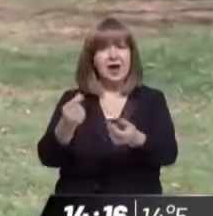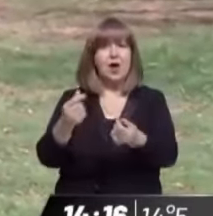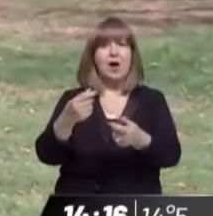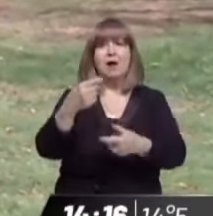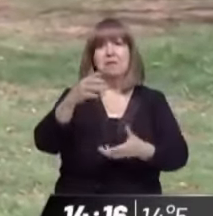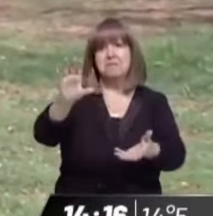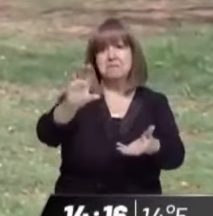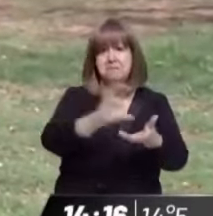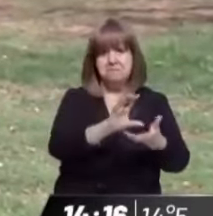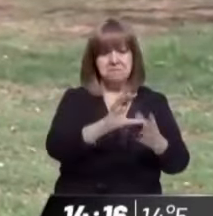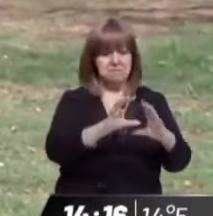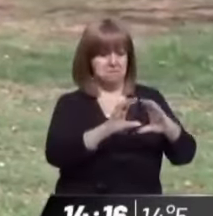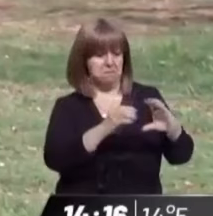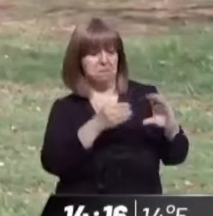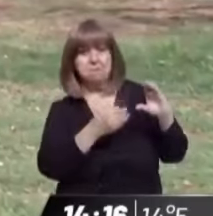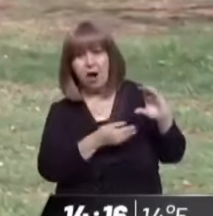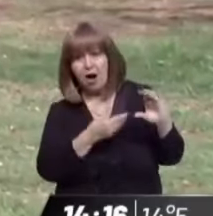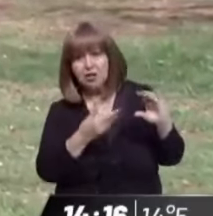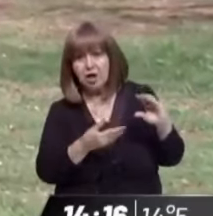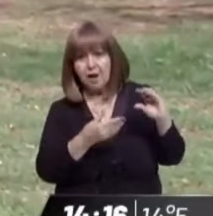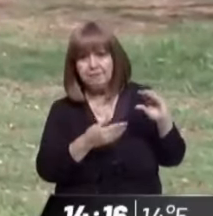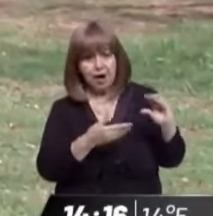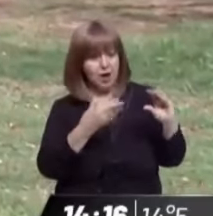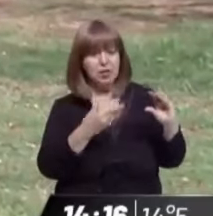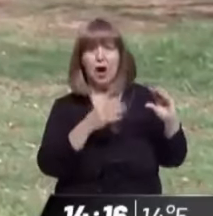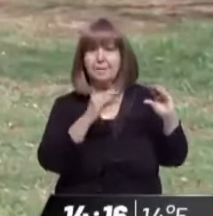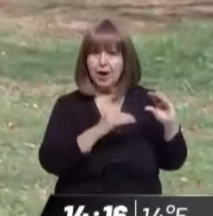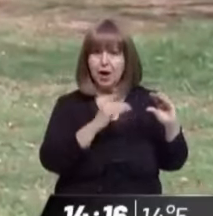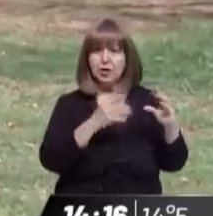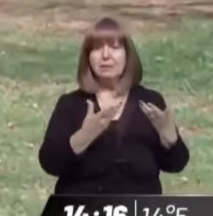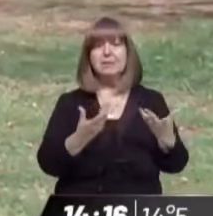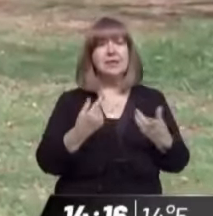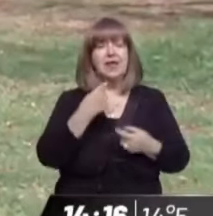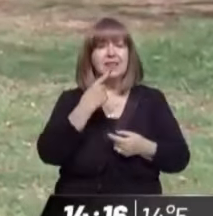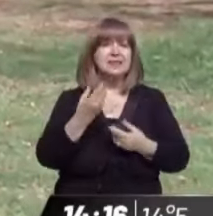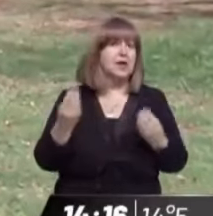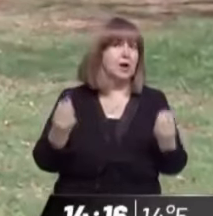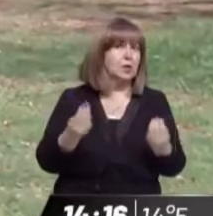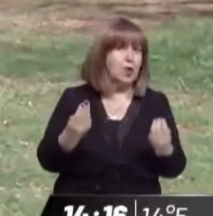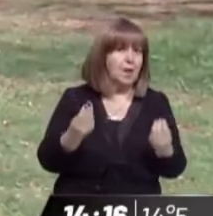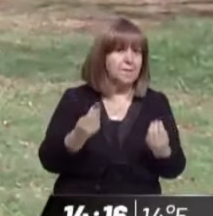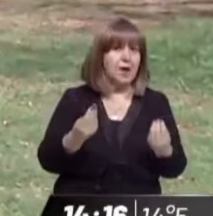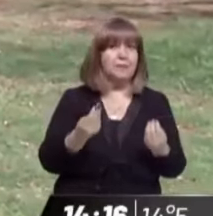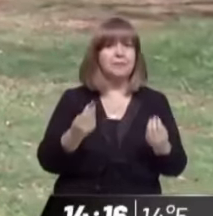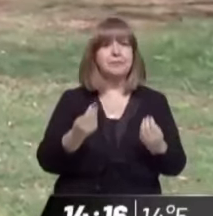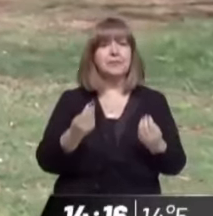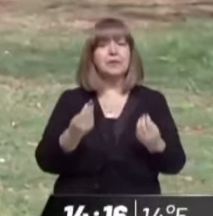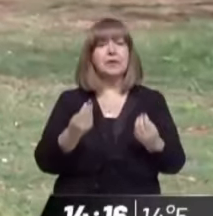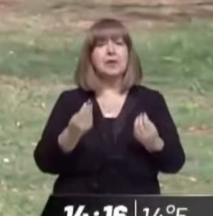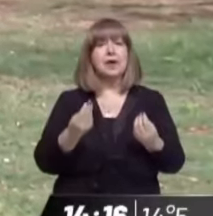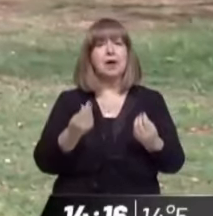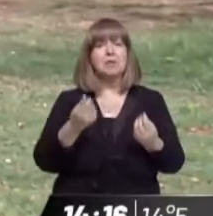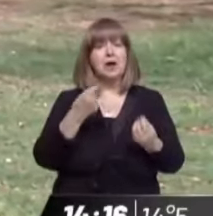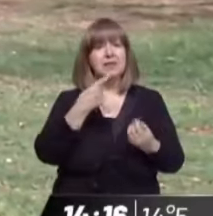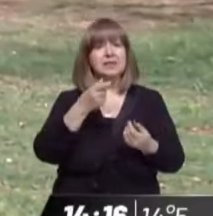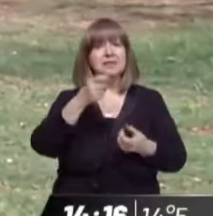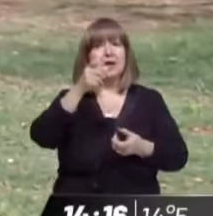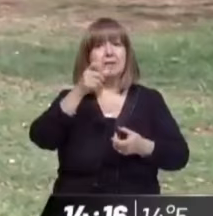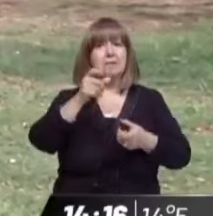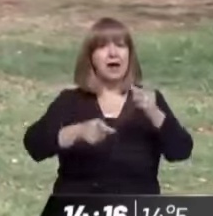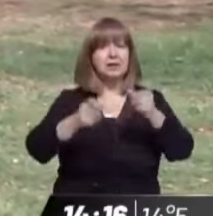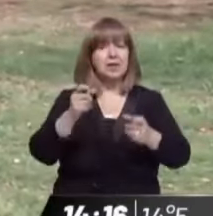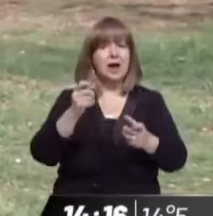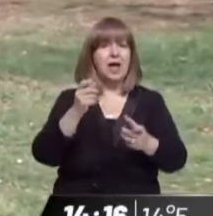y entonces las polémicas abiertas son varias. Una de ellas tiene que ver con la gratuidad para